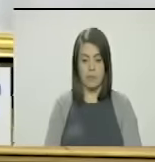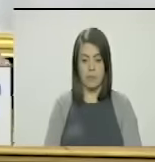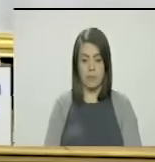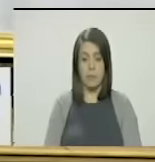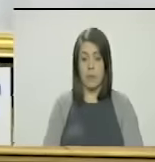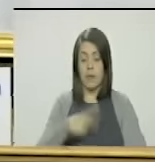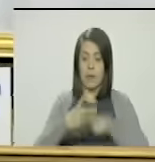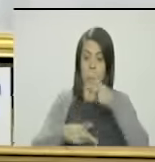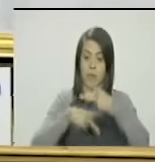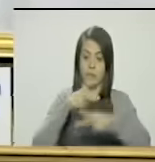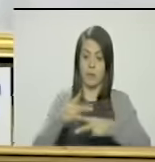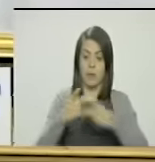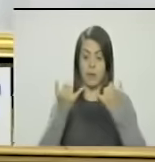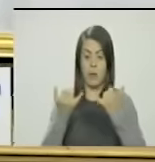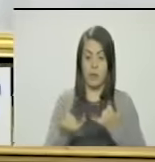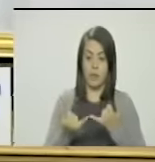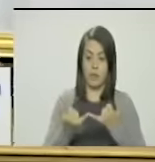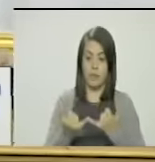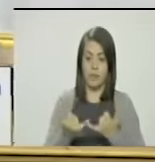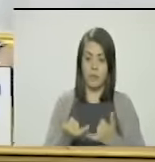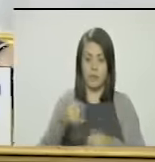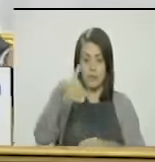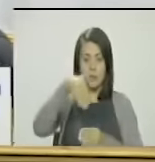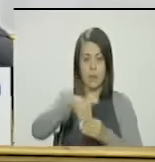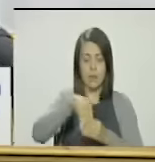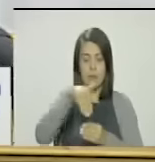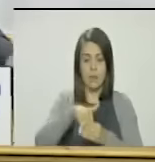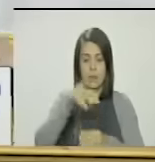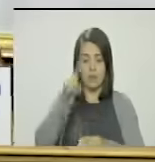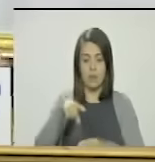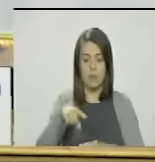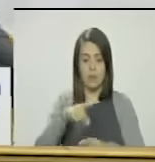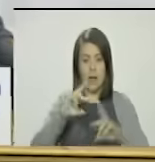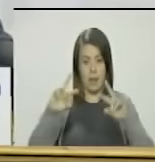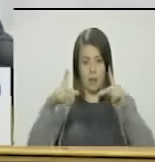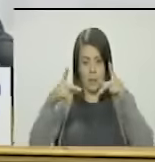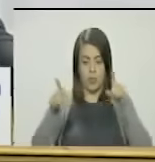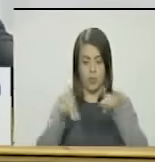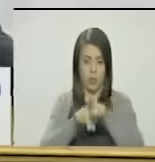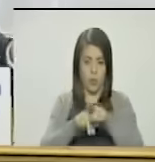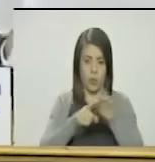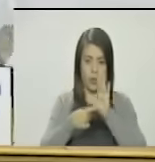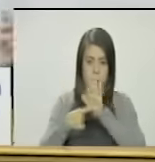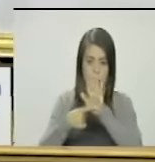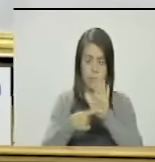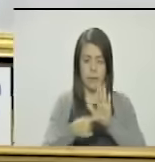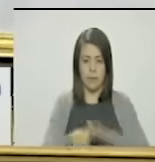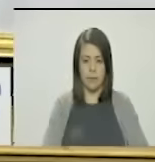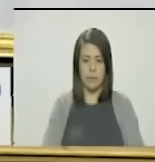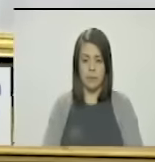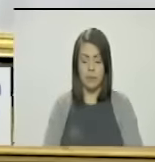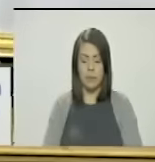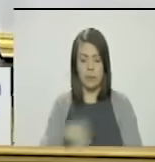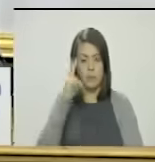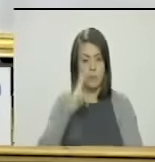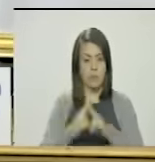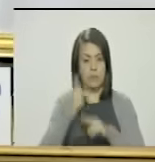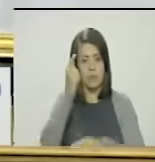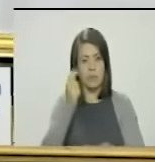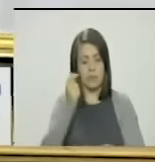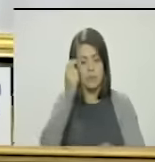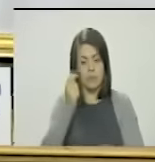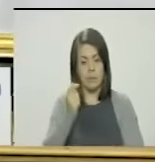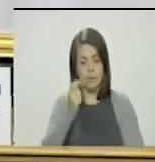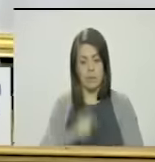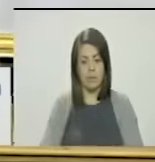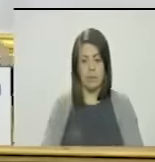Vamos a proceder en consecuencia a la votación, también en el orden inverso en el que fueron presentadas. Las honorables diputadas